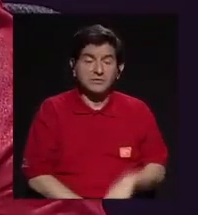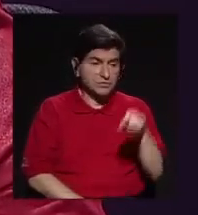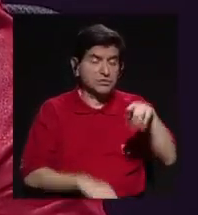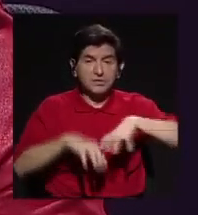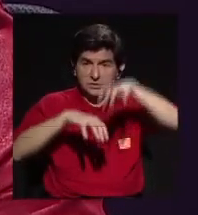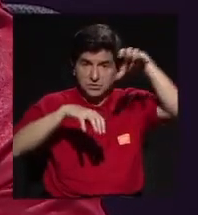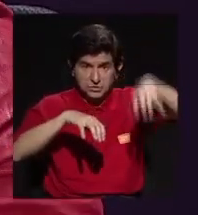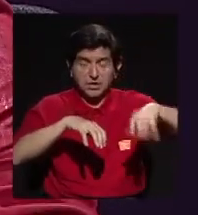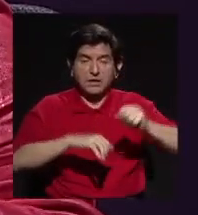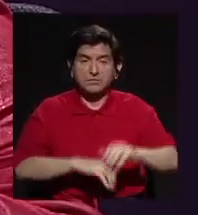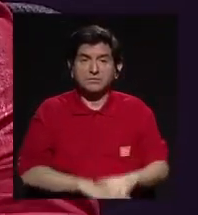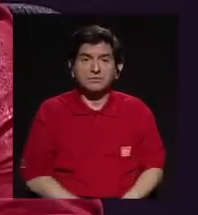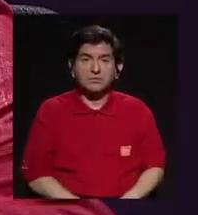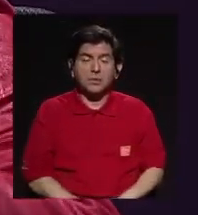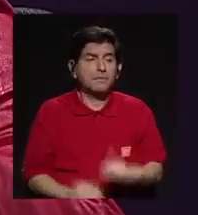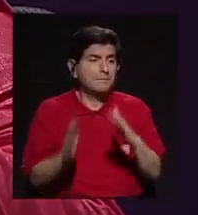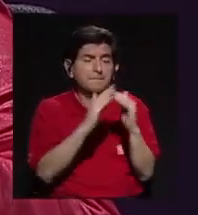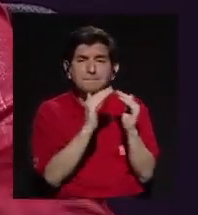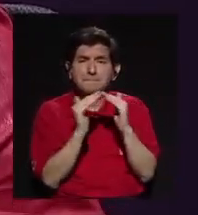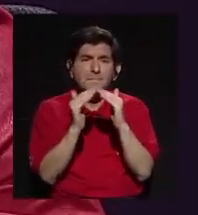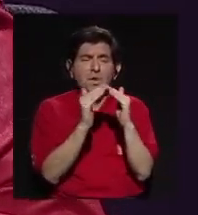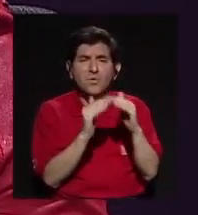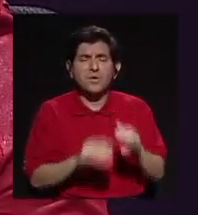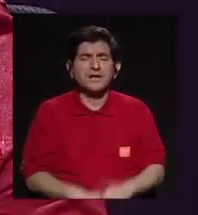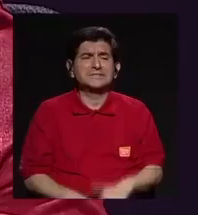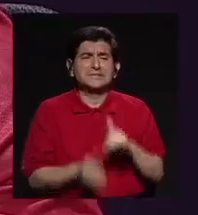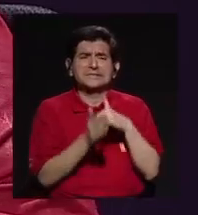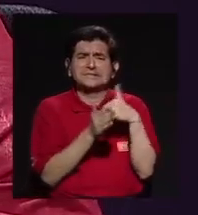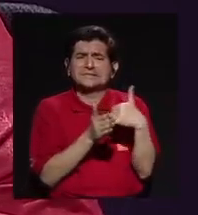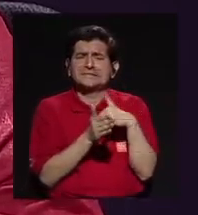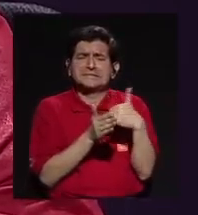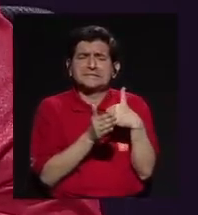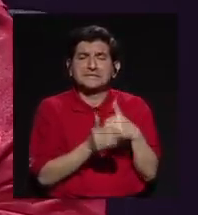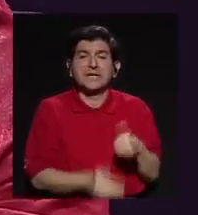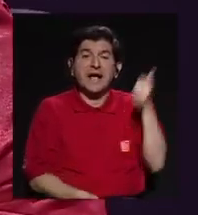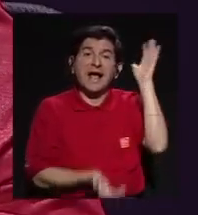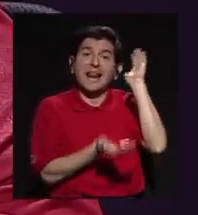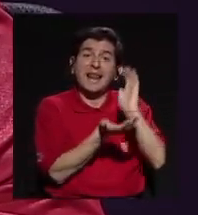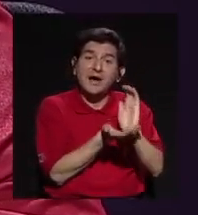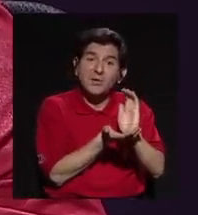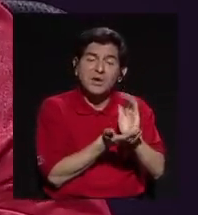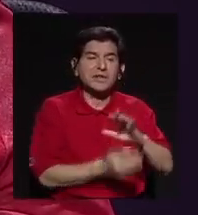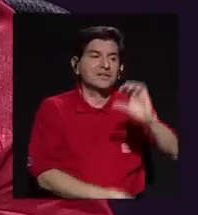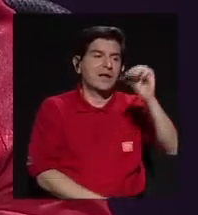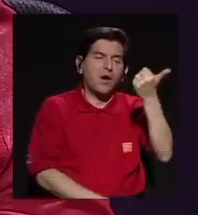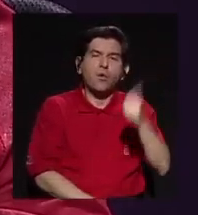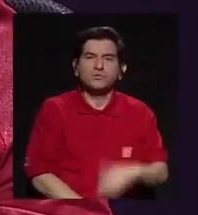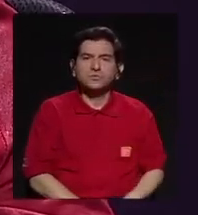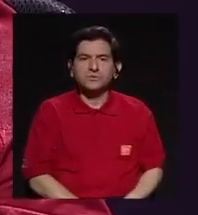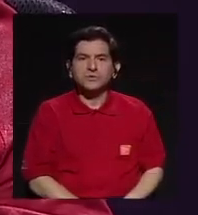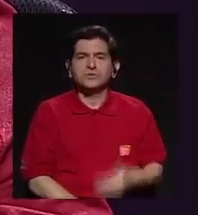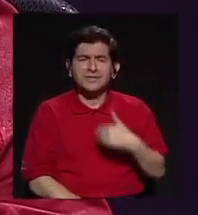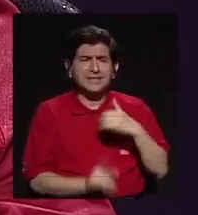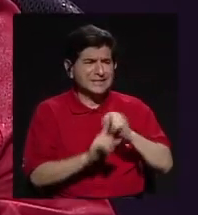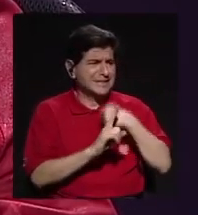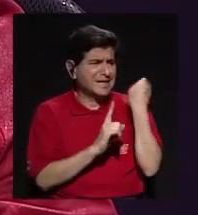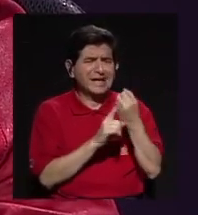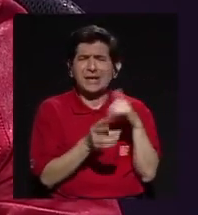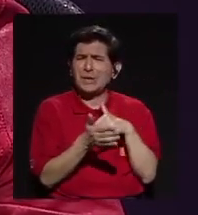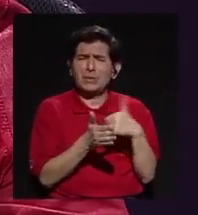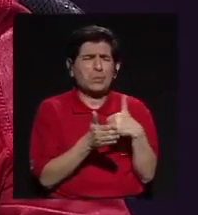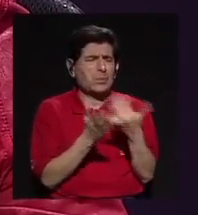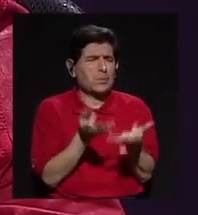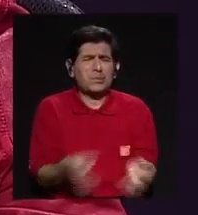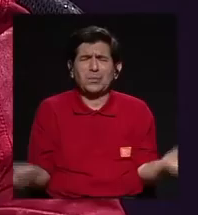realmente de población en condiciones de vulnerabilidad extrema. Alajuelita es otro cantón, uh-huh, que realmente tiene condiciones de vulnerabilidad